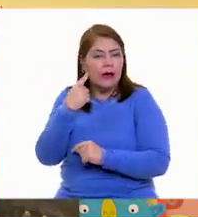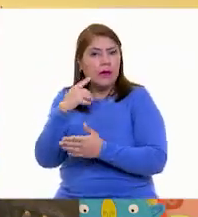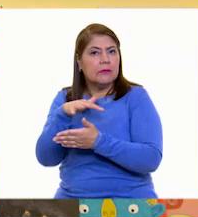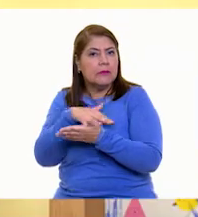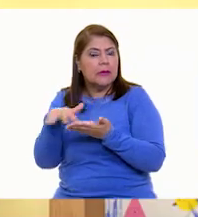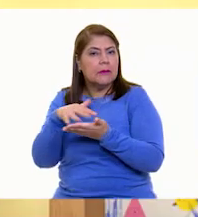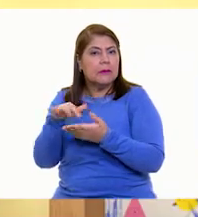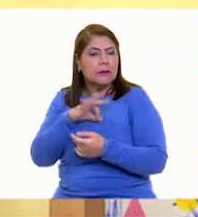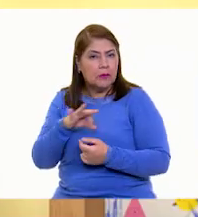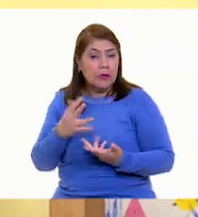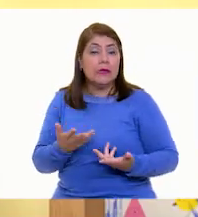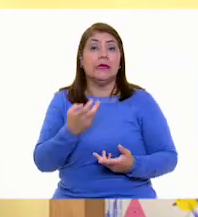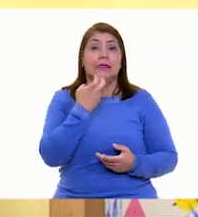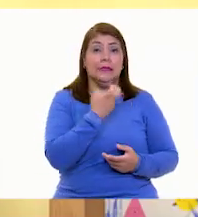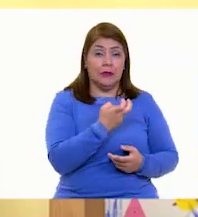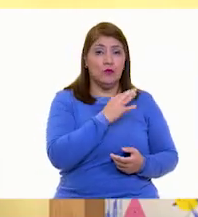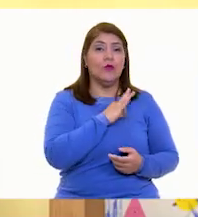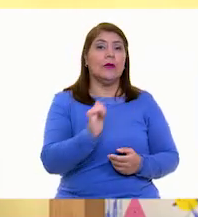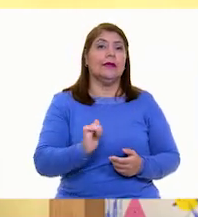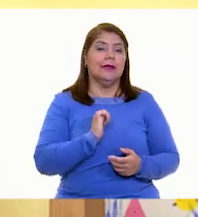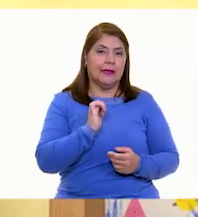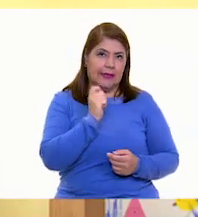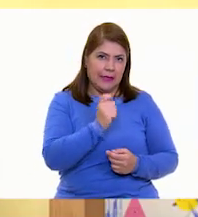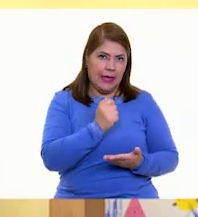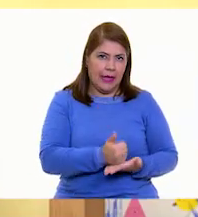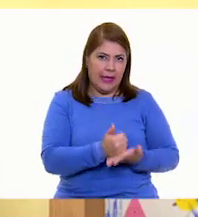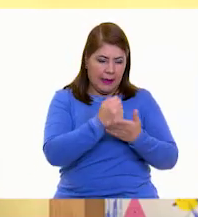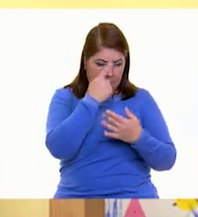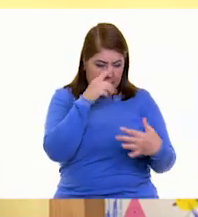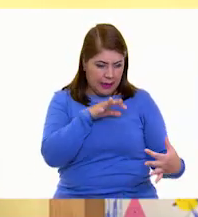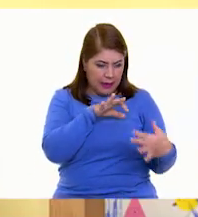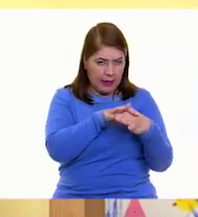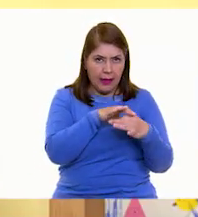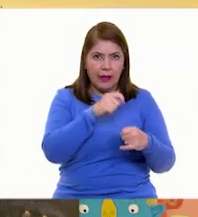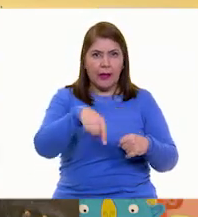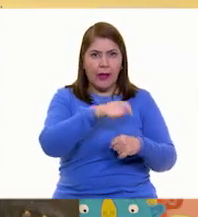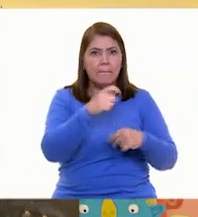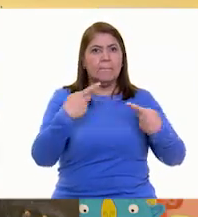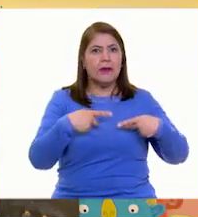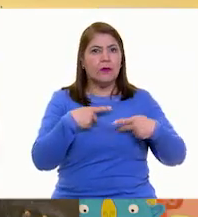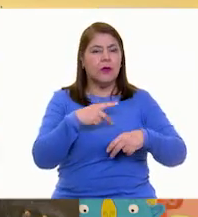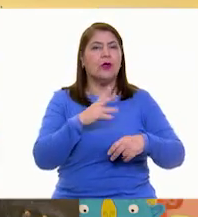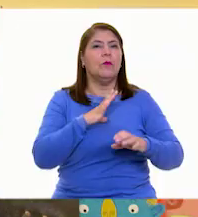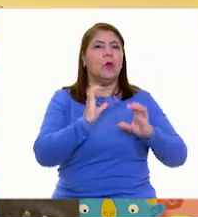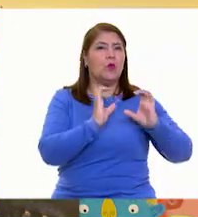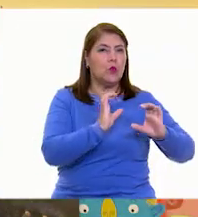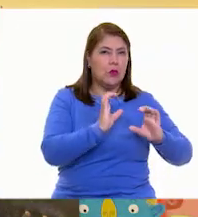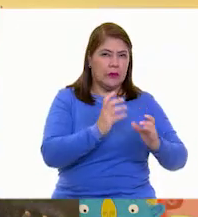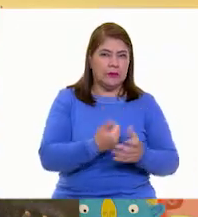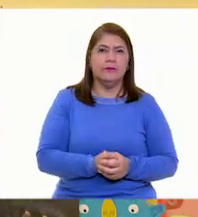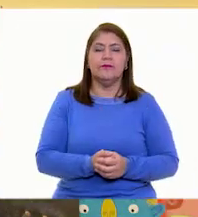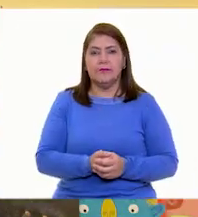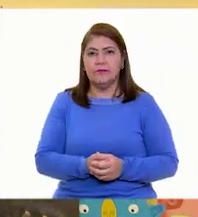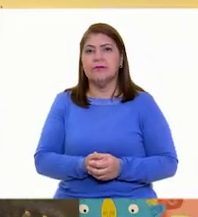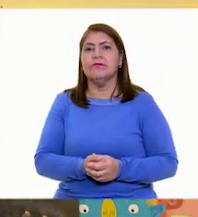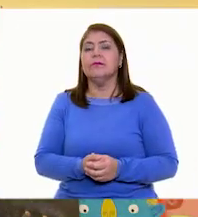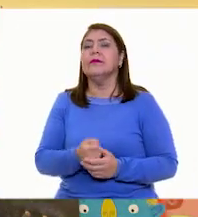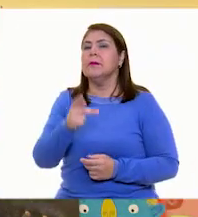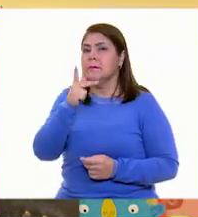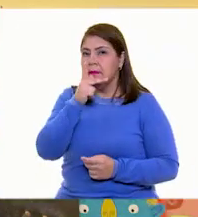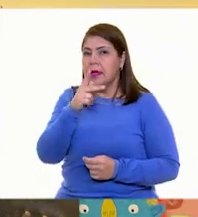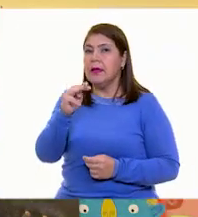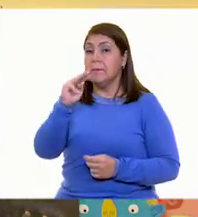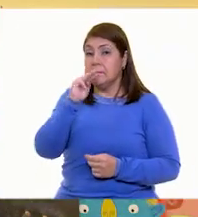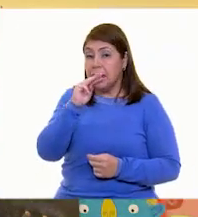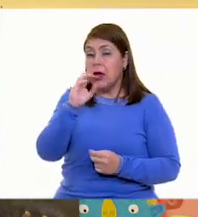leerles. Esto también favorece el vínculo con sus cuidadores. ¡Claro, Adriana! Las madres, padres